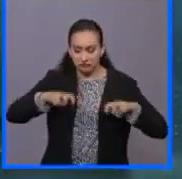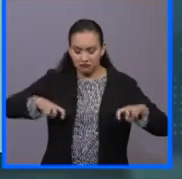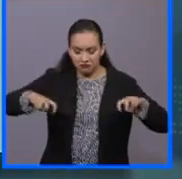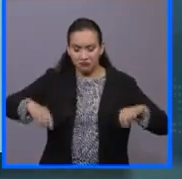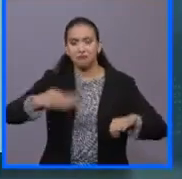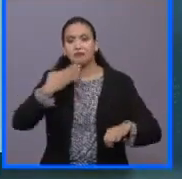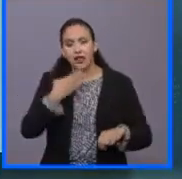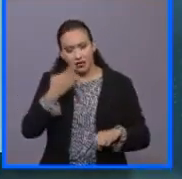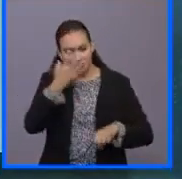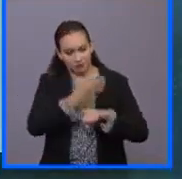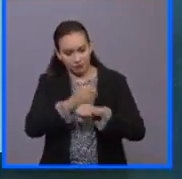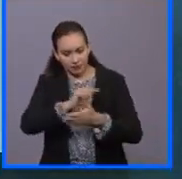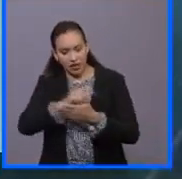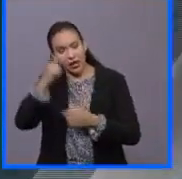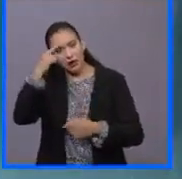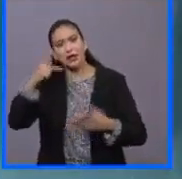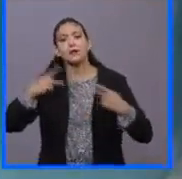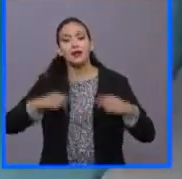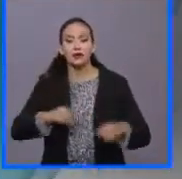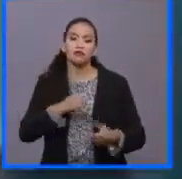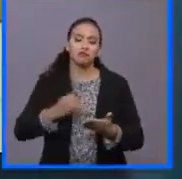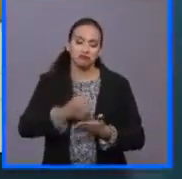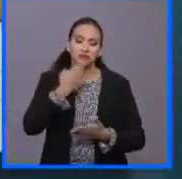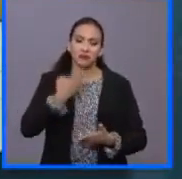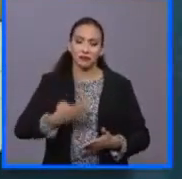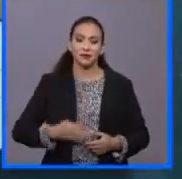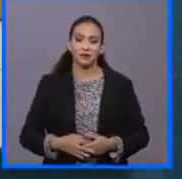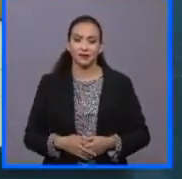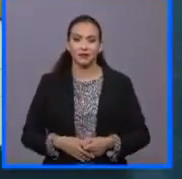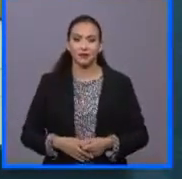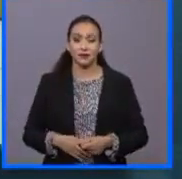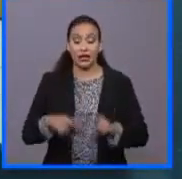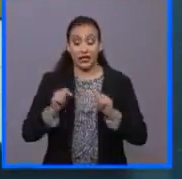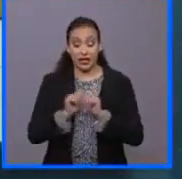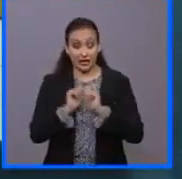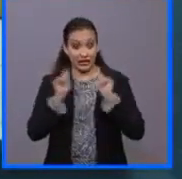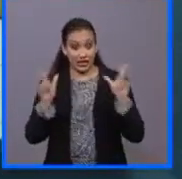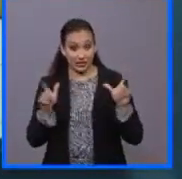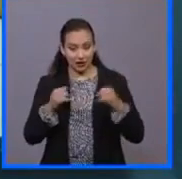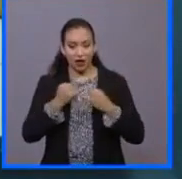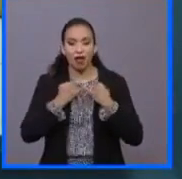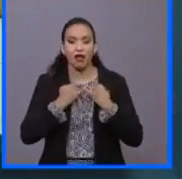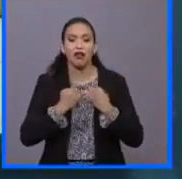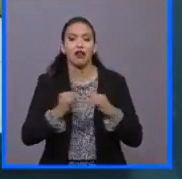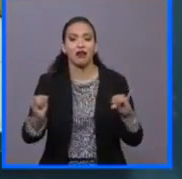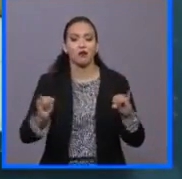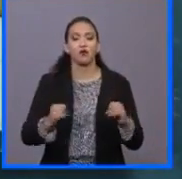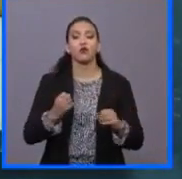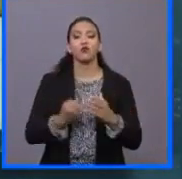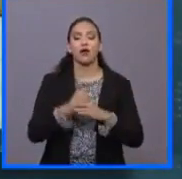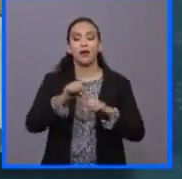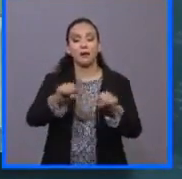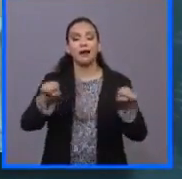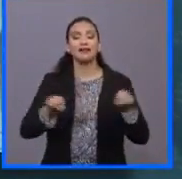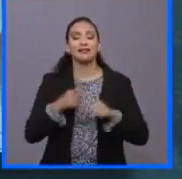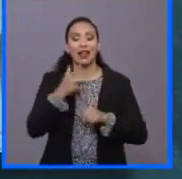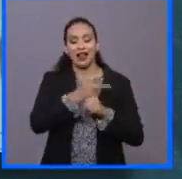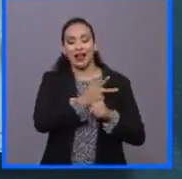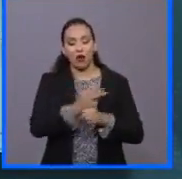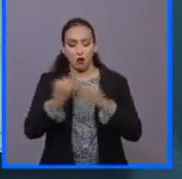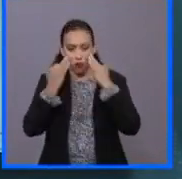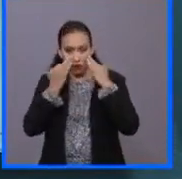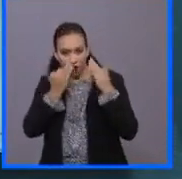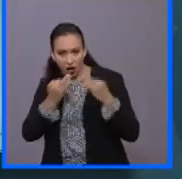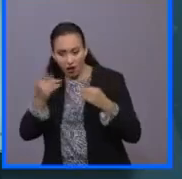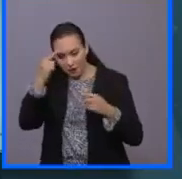la resolución de asuntos. En Tlaxcala se inauguraron la nueva sala de oralidad y el Centro